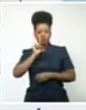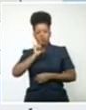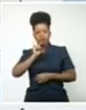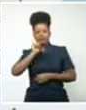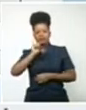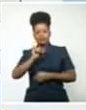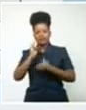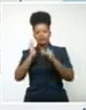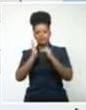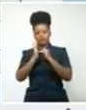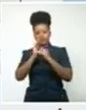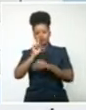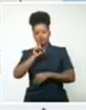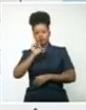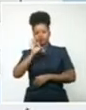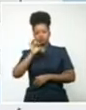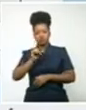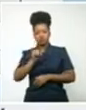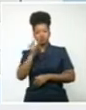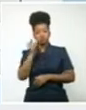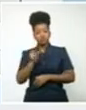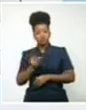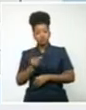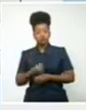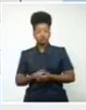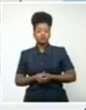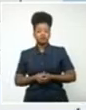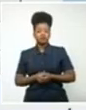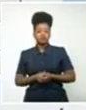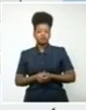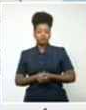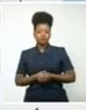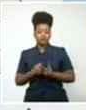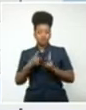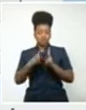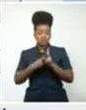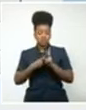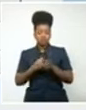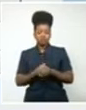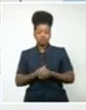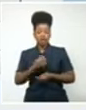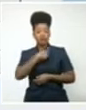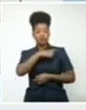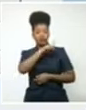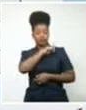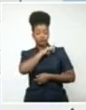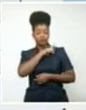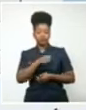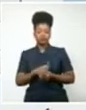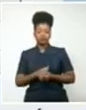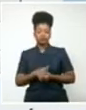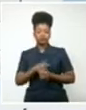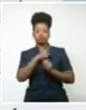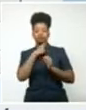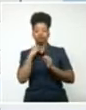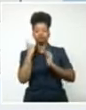96.180 personas y solo en el día de ayer fallecieron